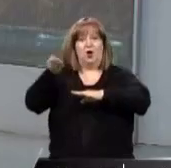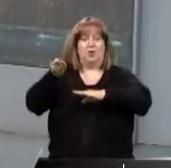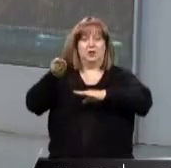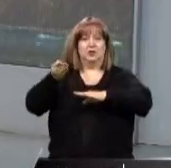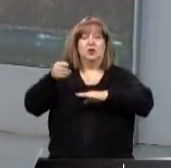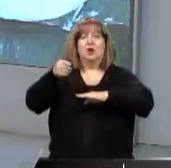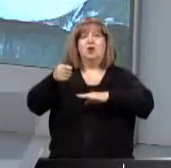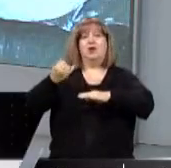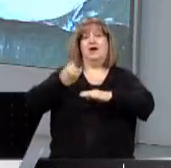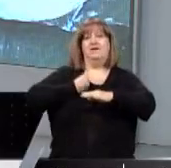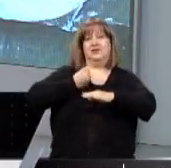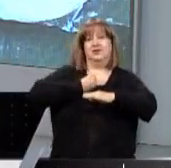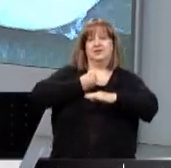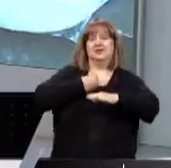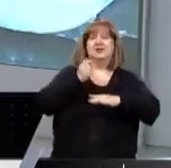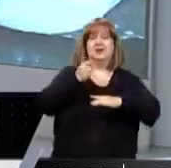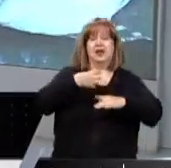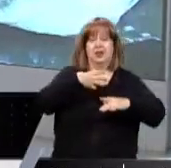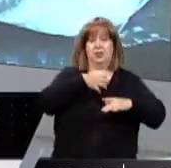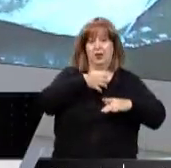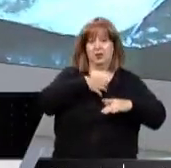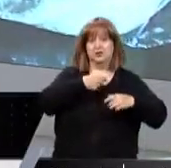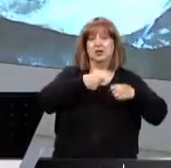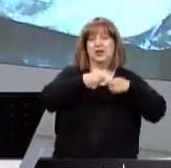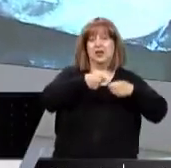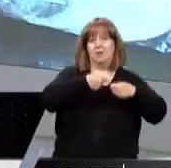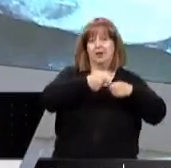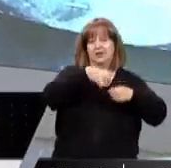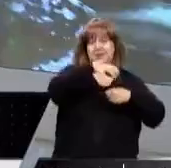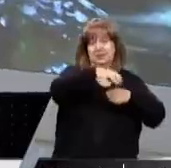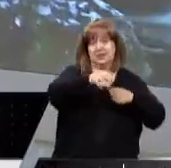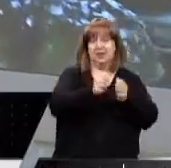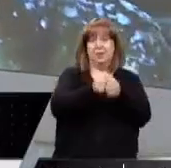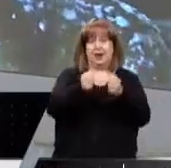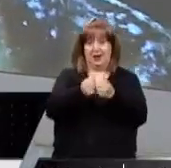fue quienes nos brindaron todos estos datos para que ustedes también entiendan por qué el aumento.